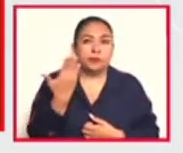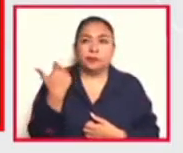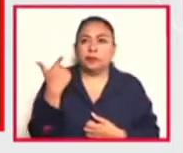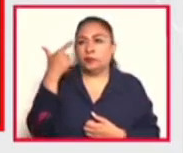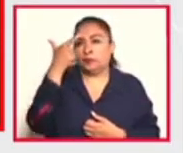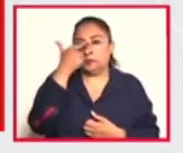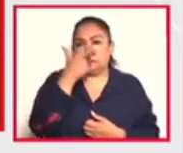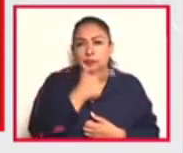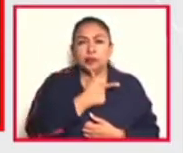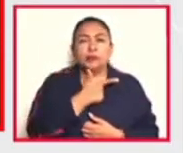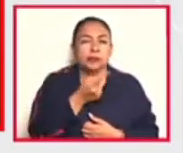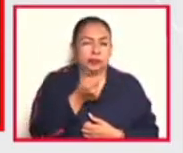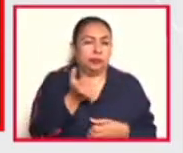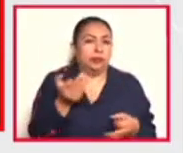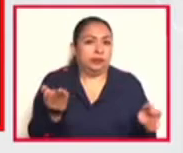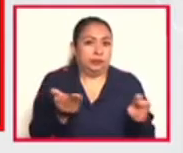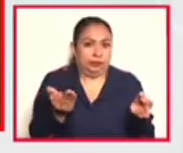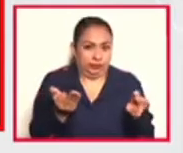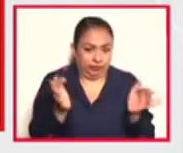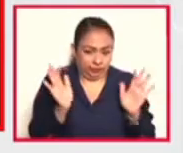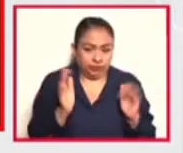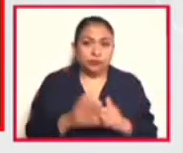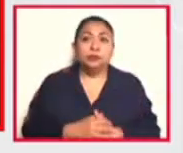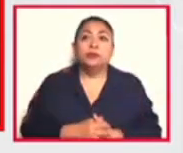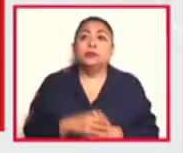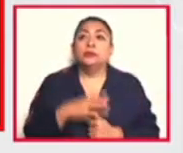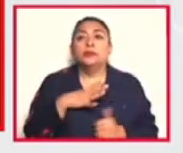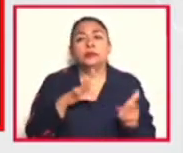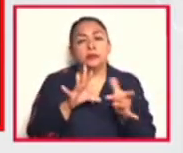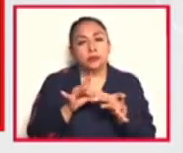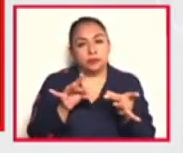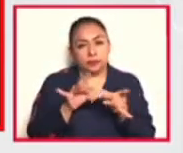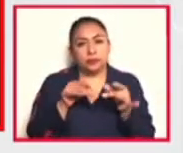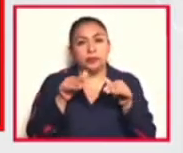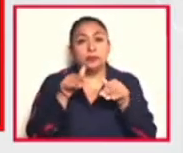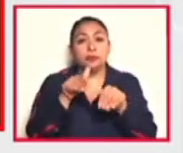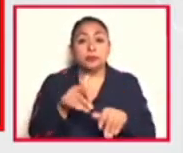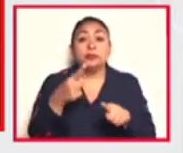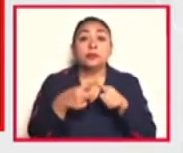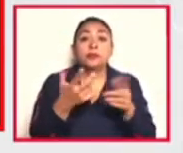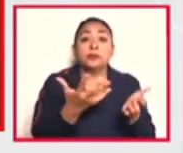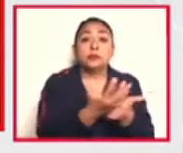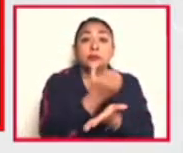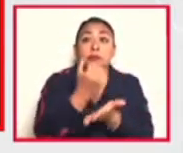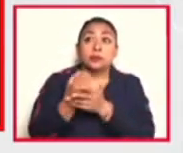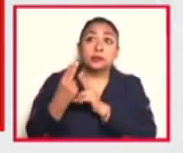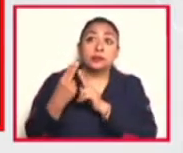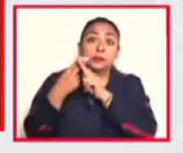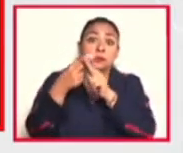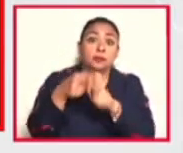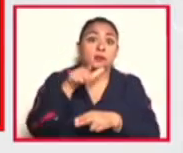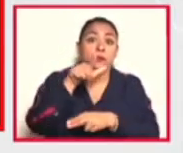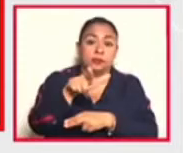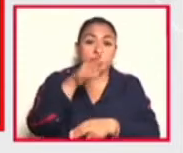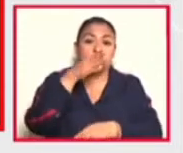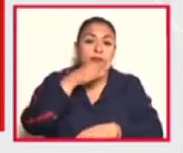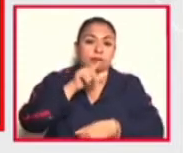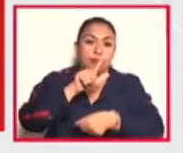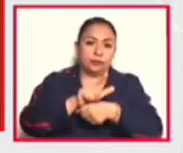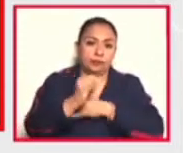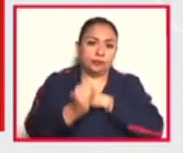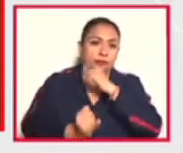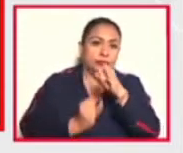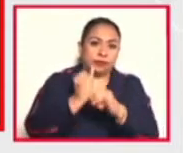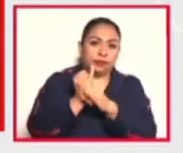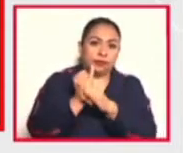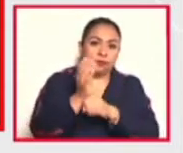sido un poco fría. Vamos a platicar a propósito de los ganadores de la 18ª edición del Festival Internacional de Cine